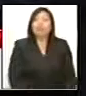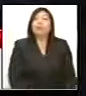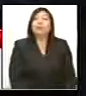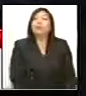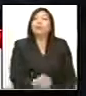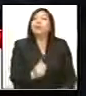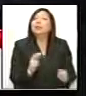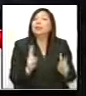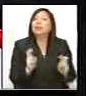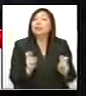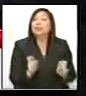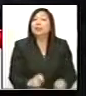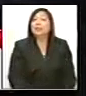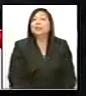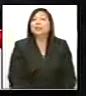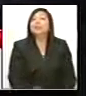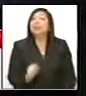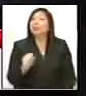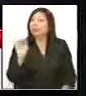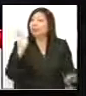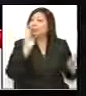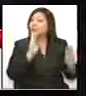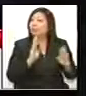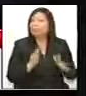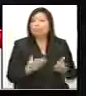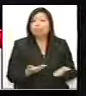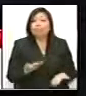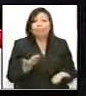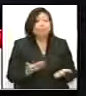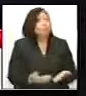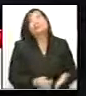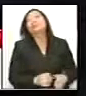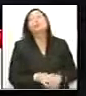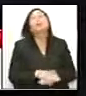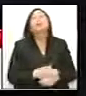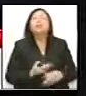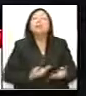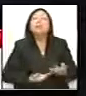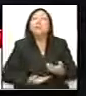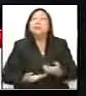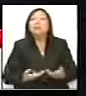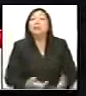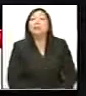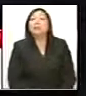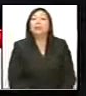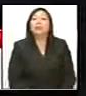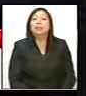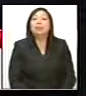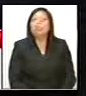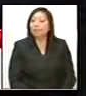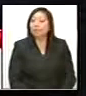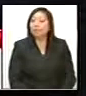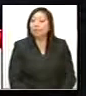tema en la rectoría que nos preocupa es que no tenemos la rectoría en la gestión financiera. Entonces,